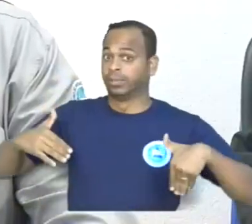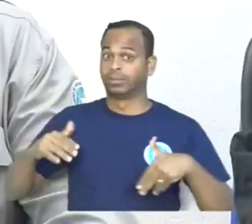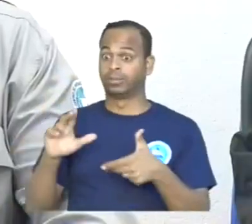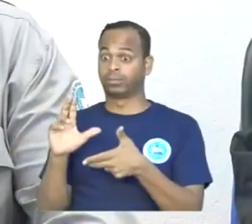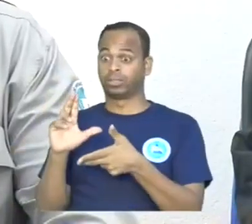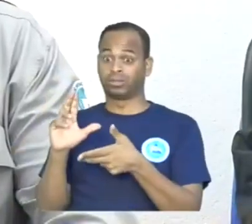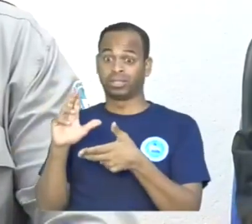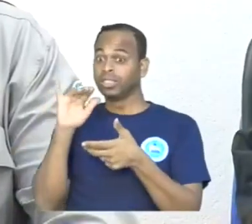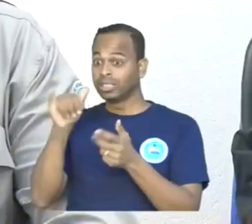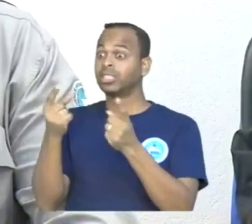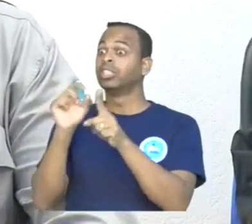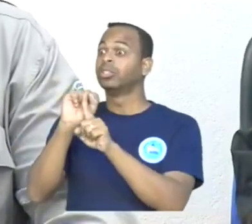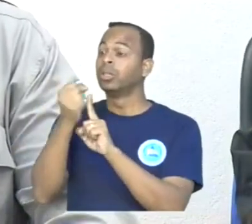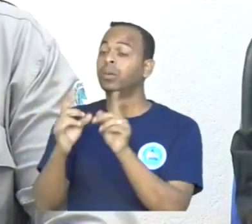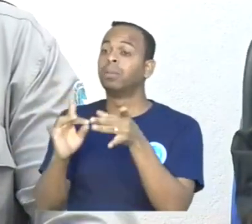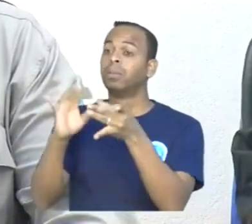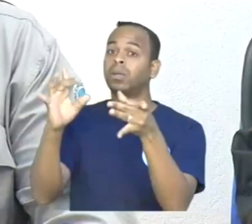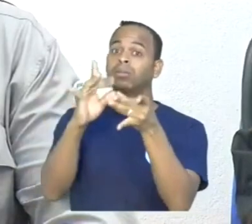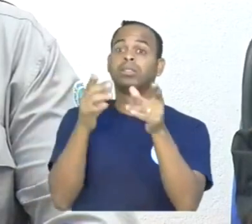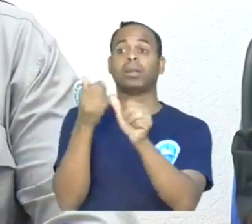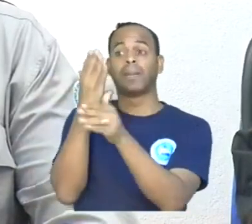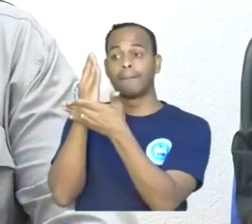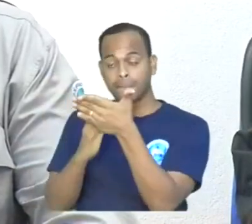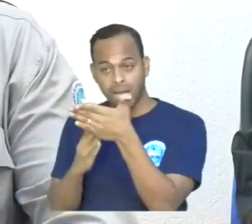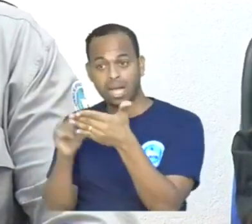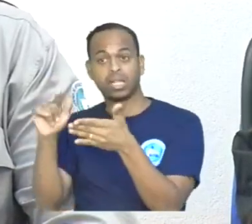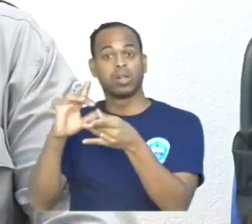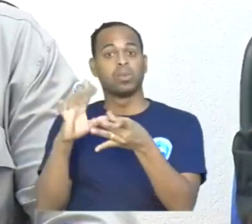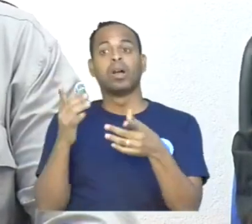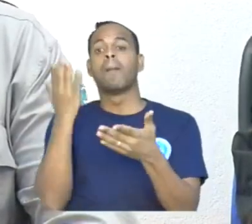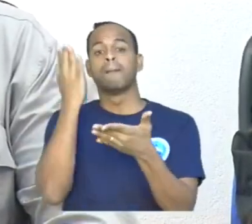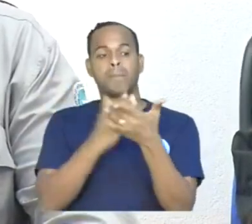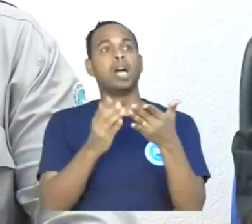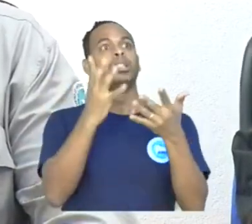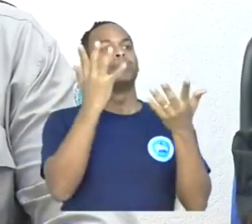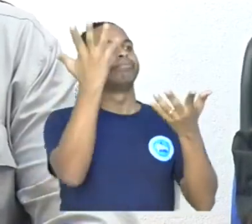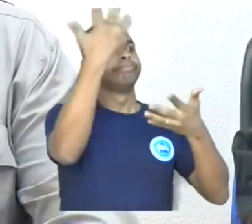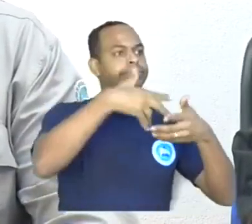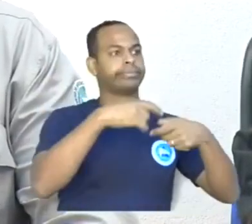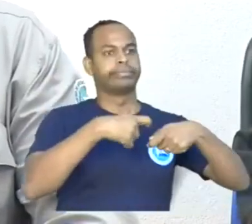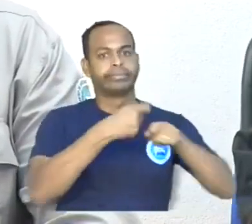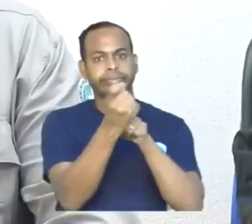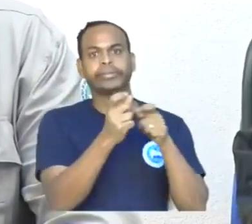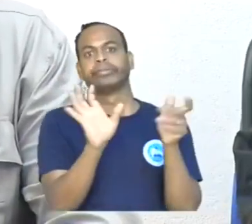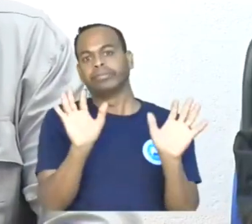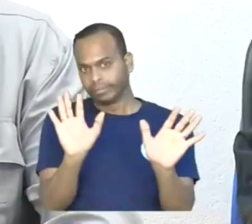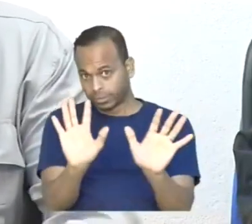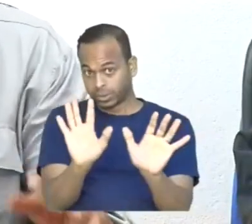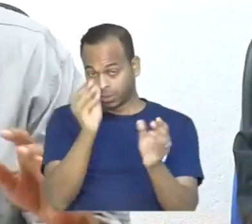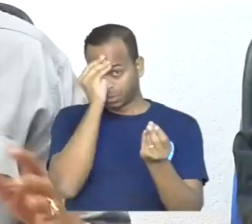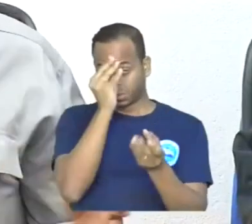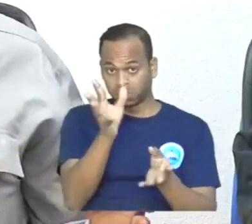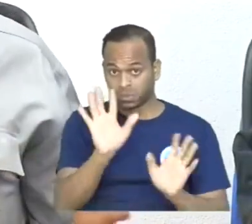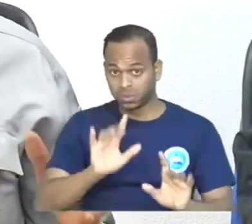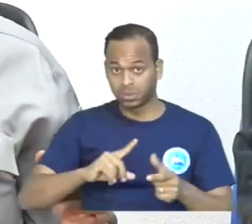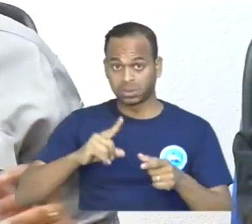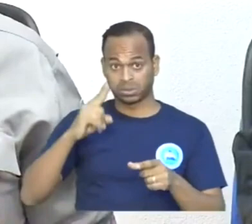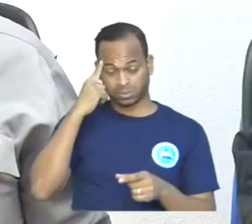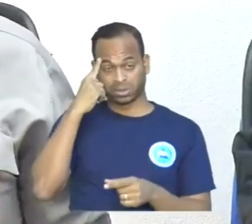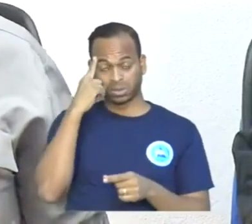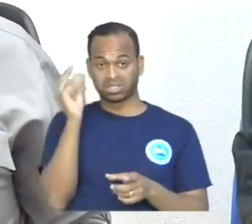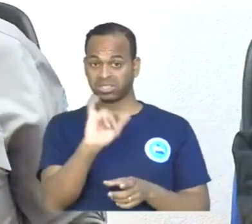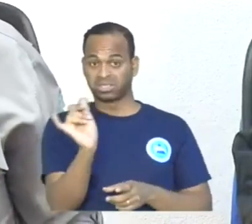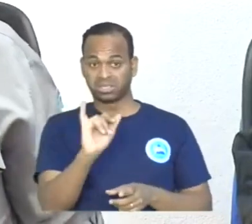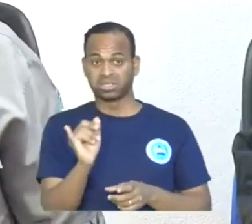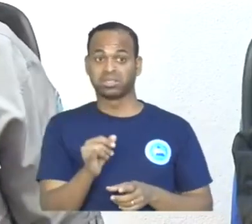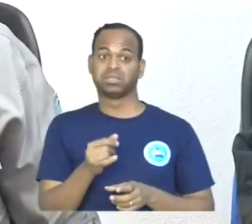saliendo fuera de servicio. Son de manera preventiva algunos y otros por daño que han sufrido. Para que no vayan a pensar que se está haciendo